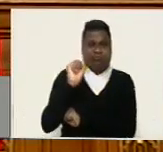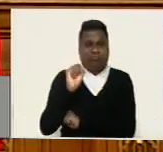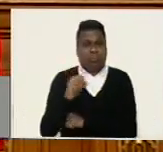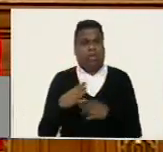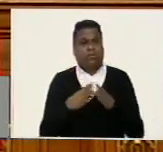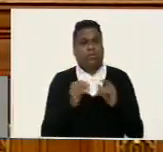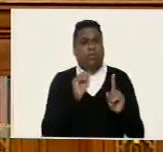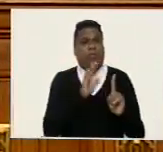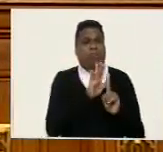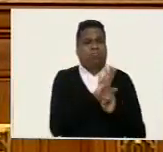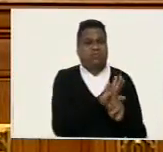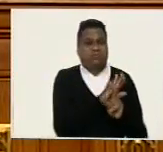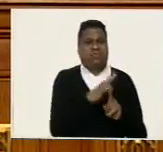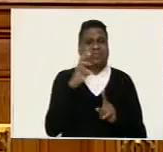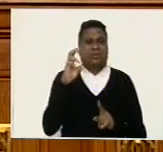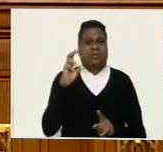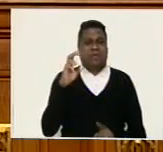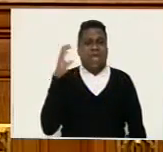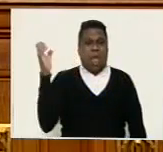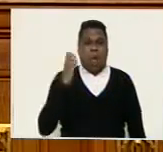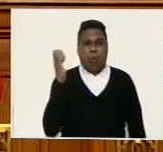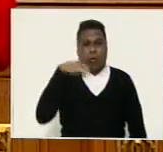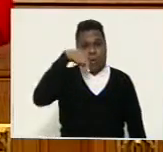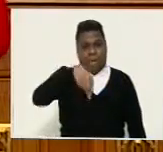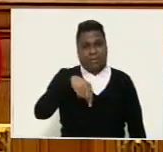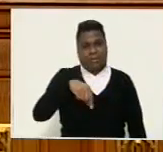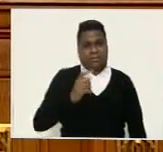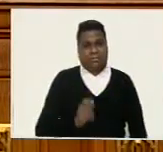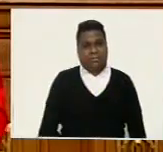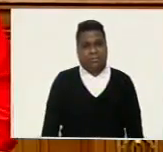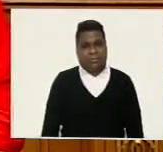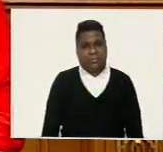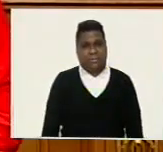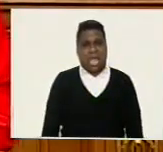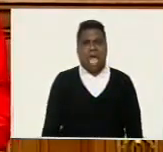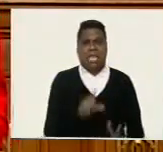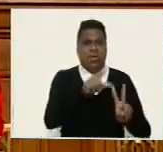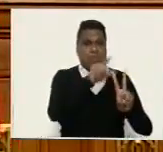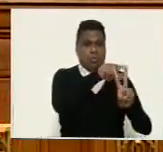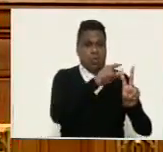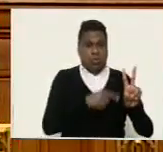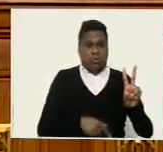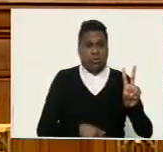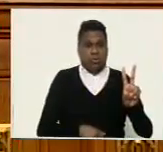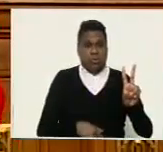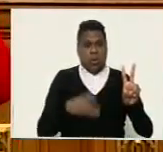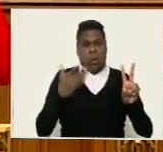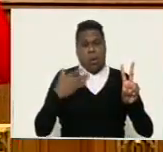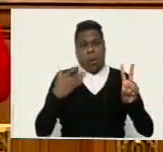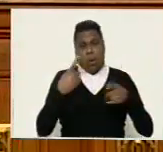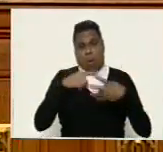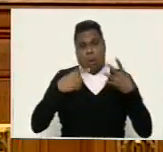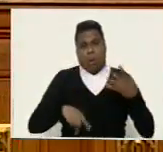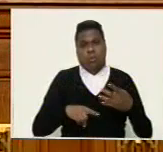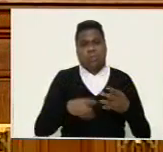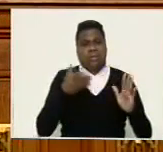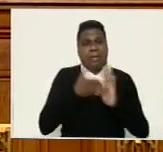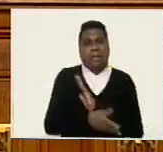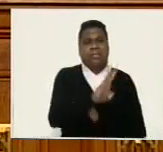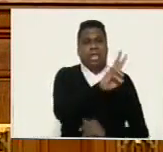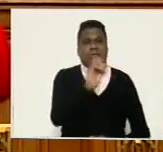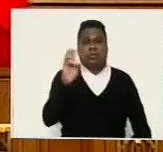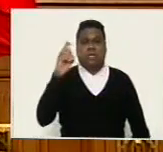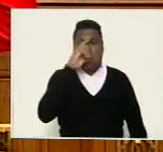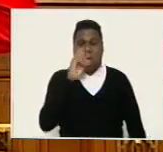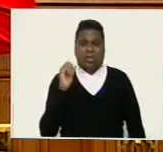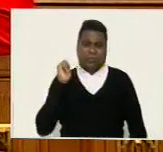injerencia de Europa en nuestro país. Y hay dos elementos, hermanos, que siguen estando presentes 200 años después.